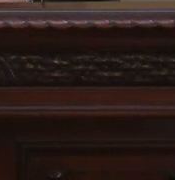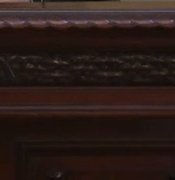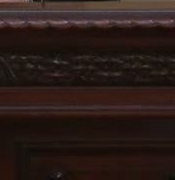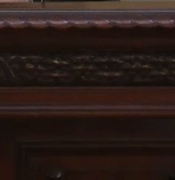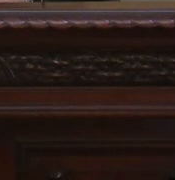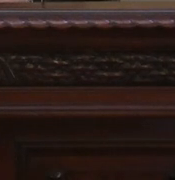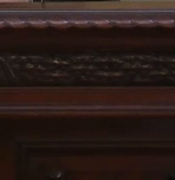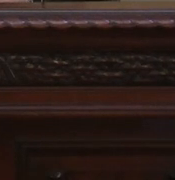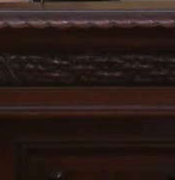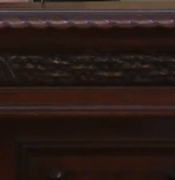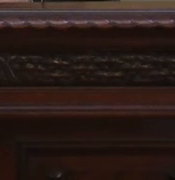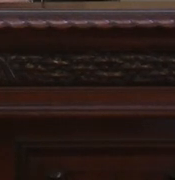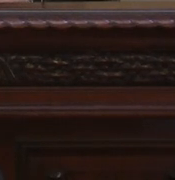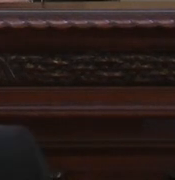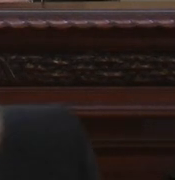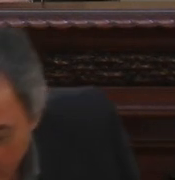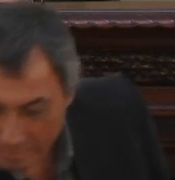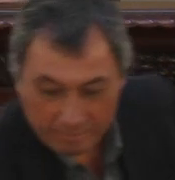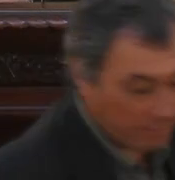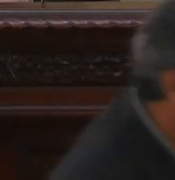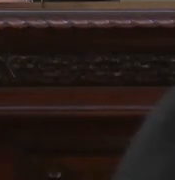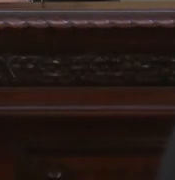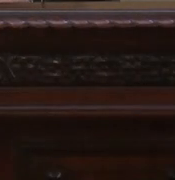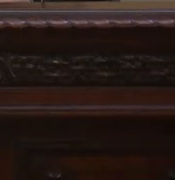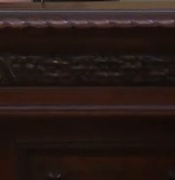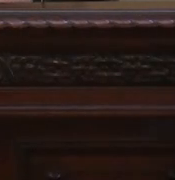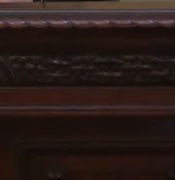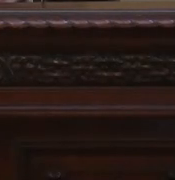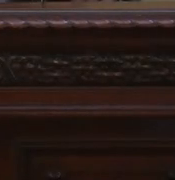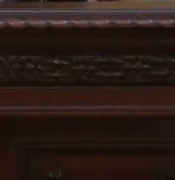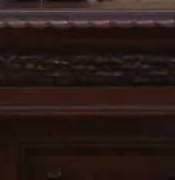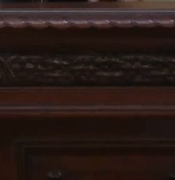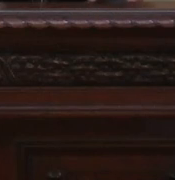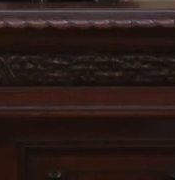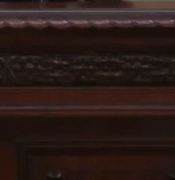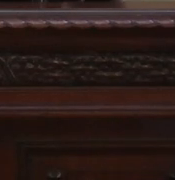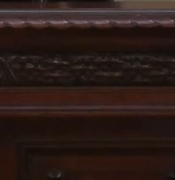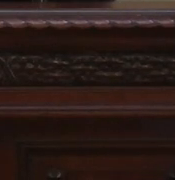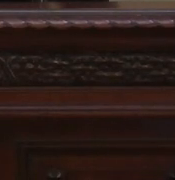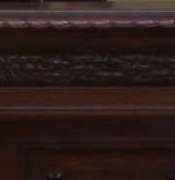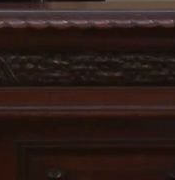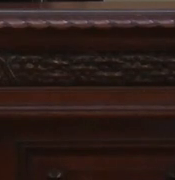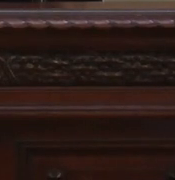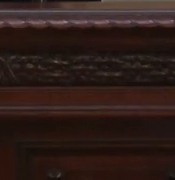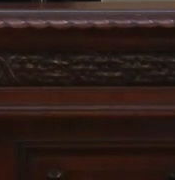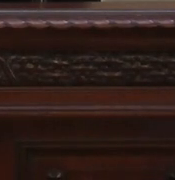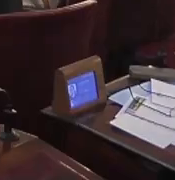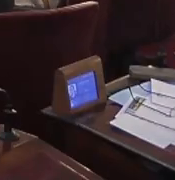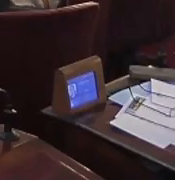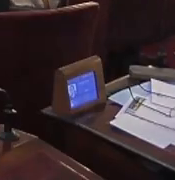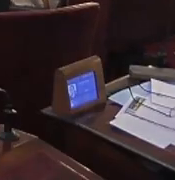señores diputados Rubén Giustiniani y Alicia Gutiérrez a acercarse al mástil del recinto para izar la bandera nacional.